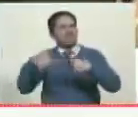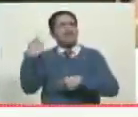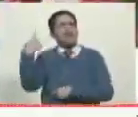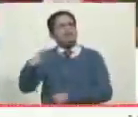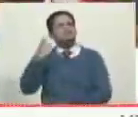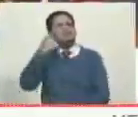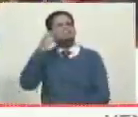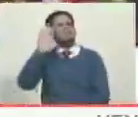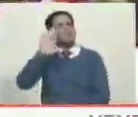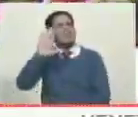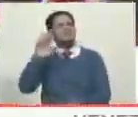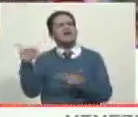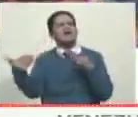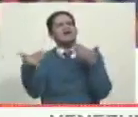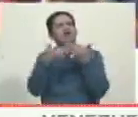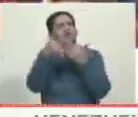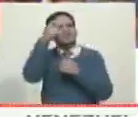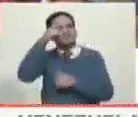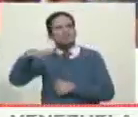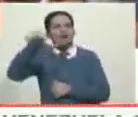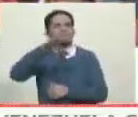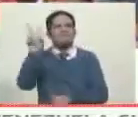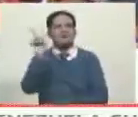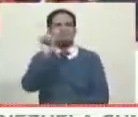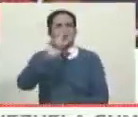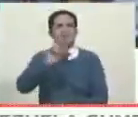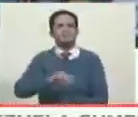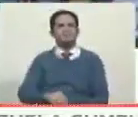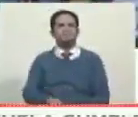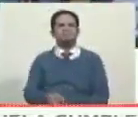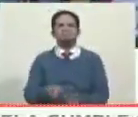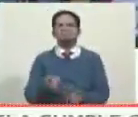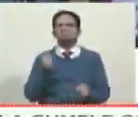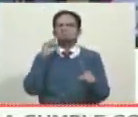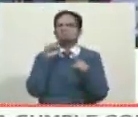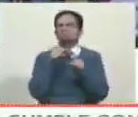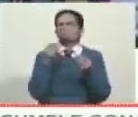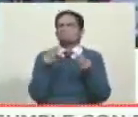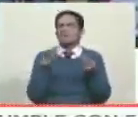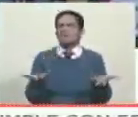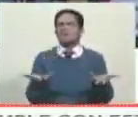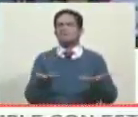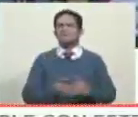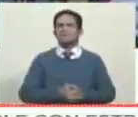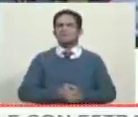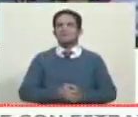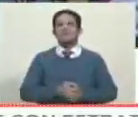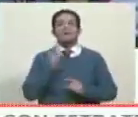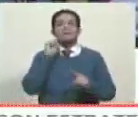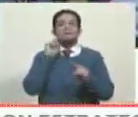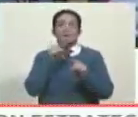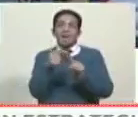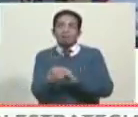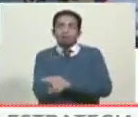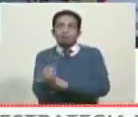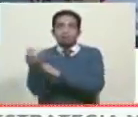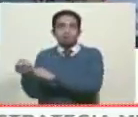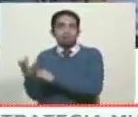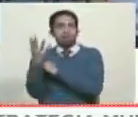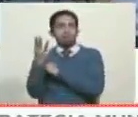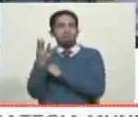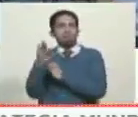distinta contra nuestro pueblo para que para crear en el ambiente una